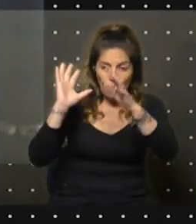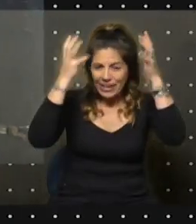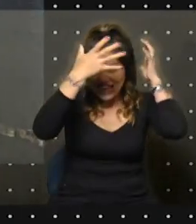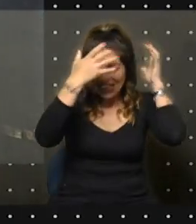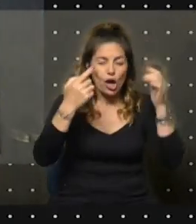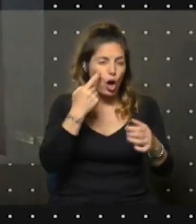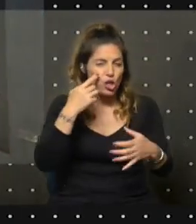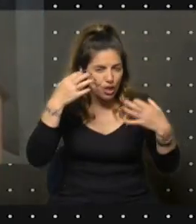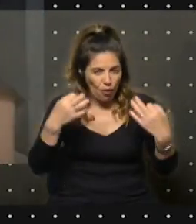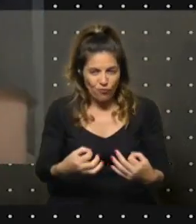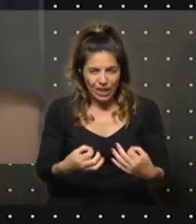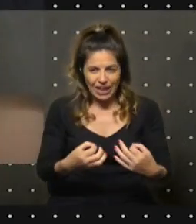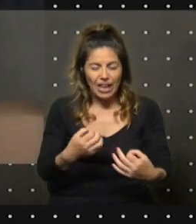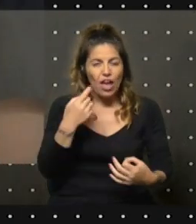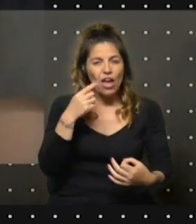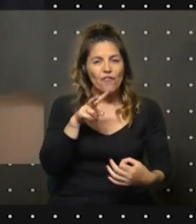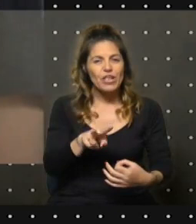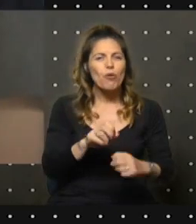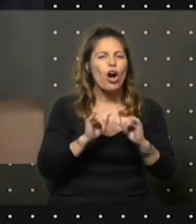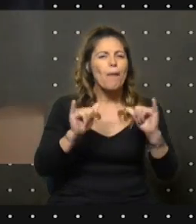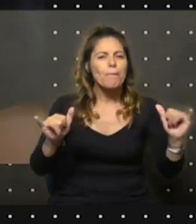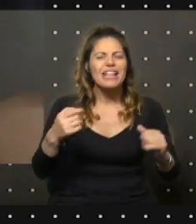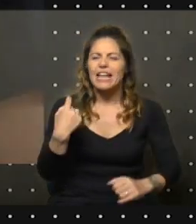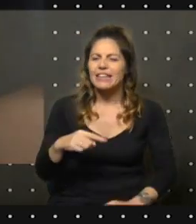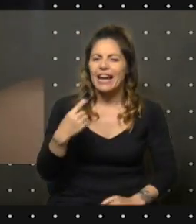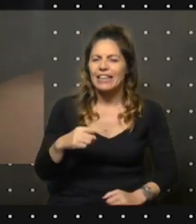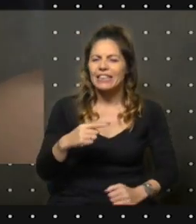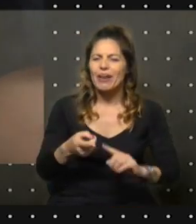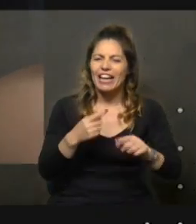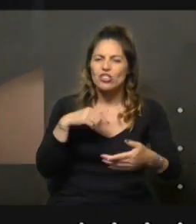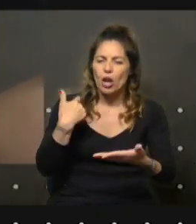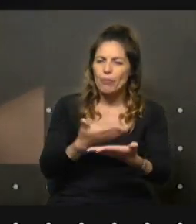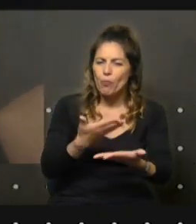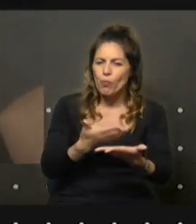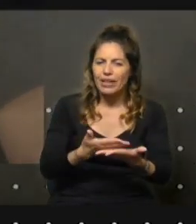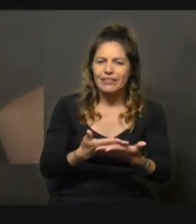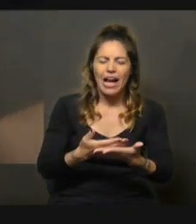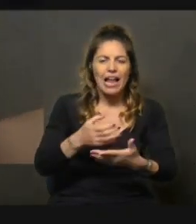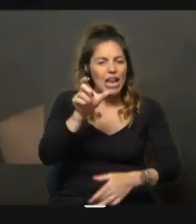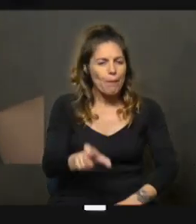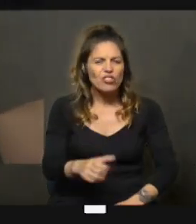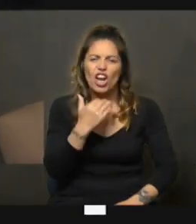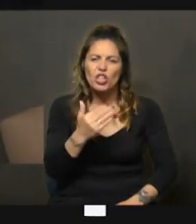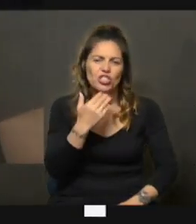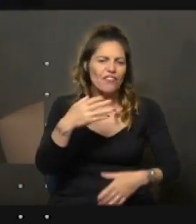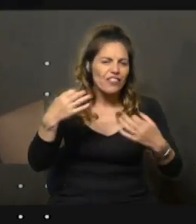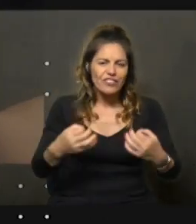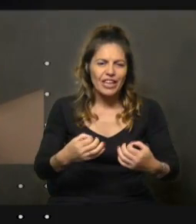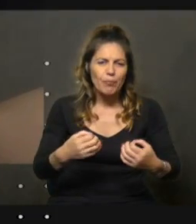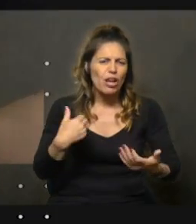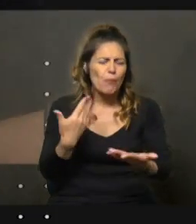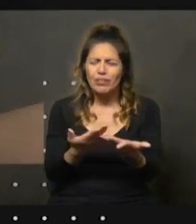conocemos bien vemos Que ha habido una campaña muy negativa en cuanto a las propuestas ya la gente no no sabe bien ni Cuáles son las propuestas de tanto que la